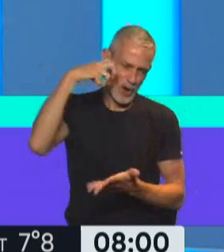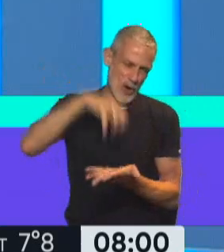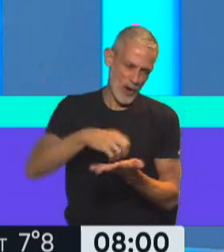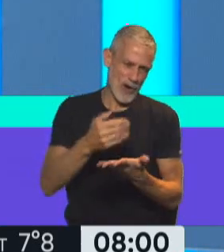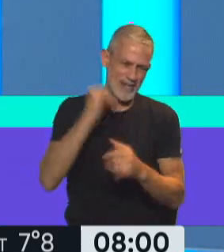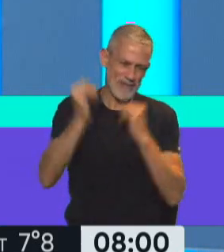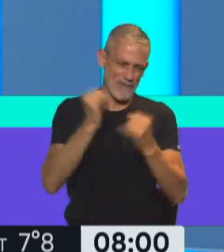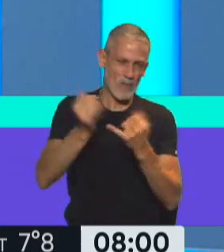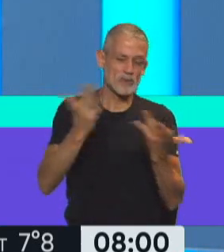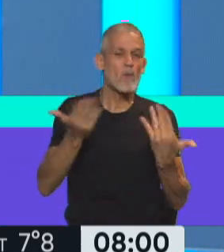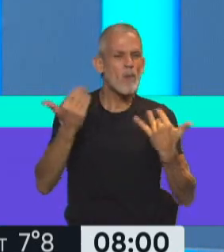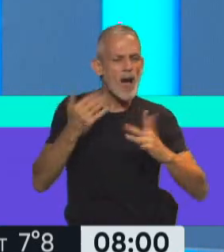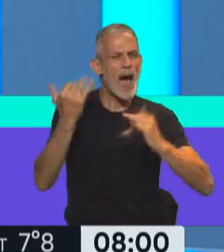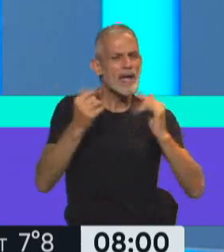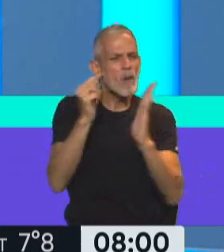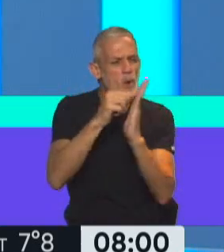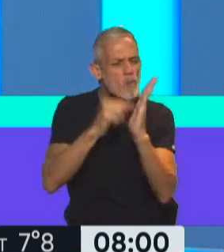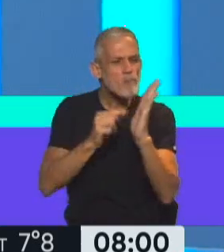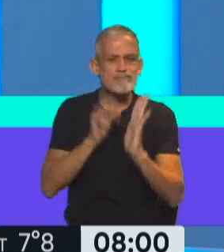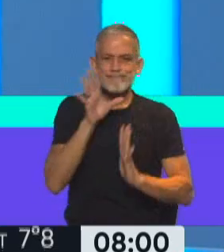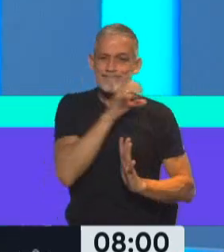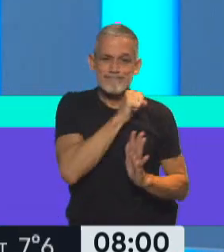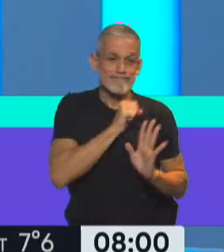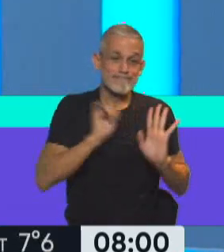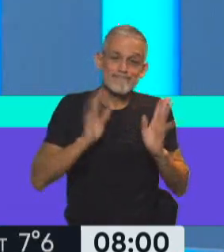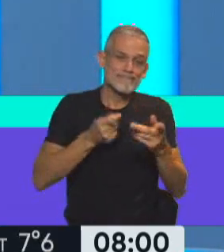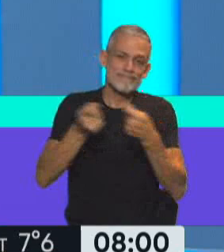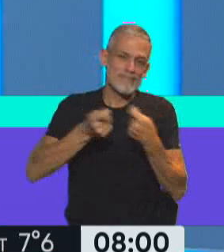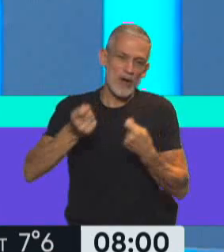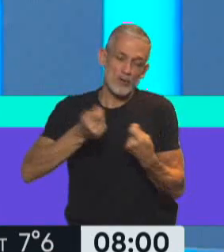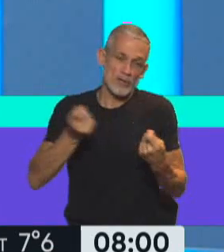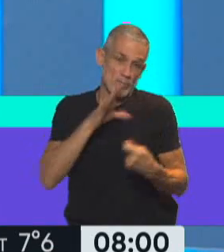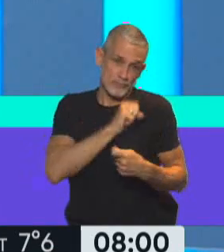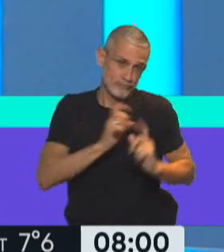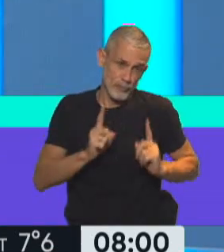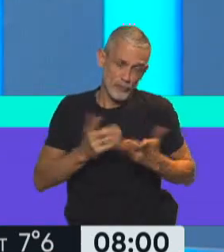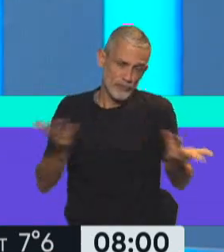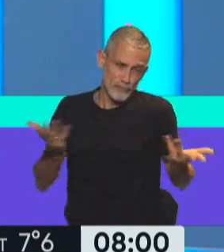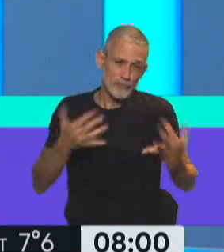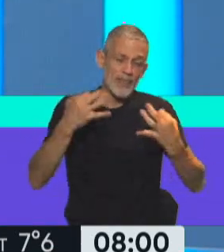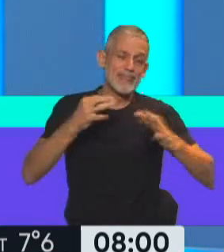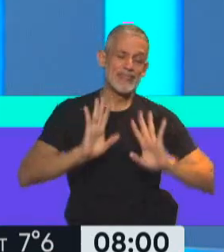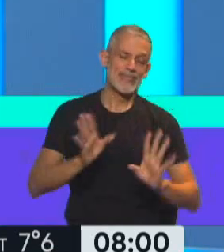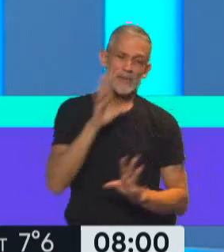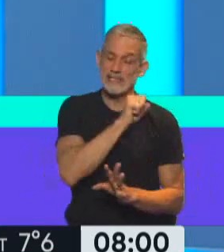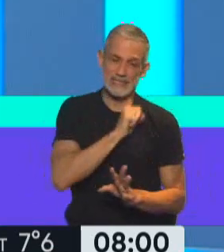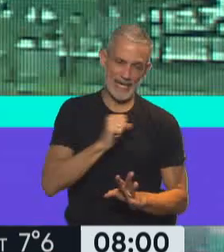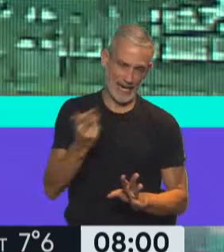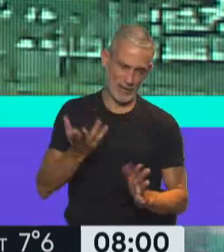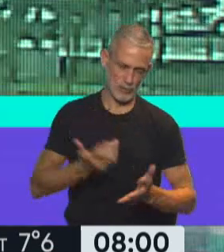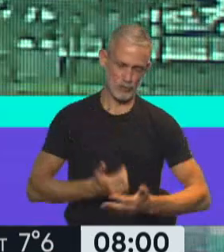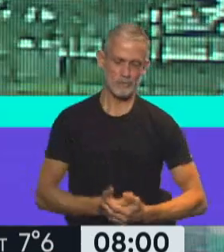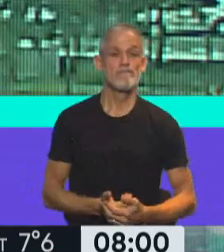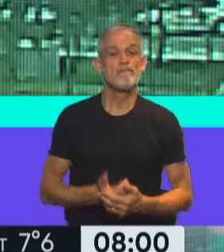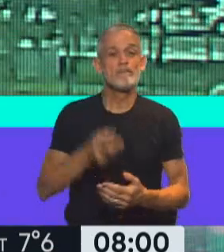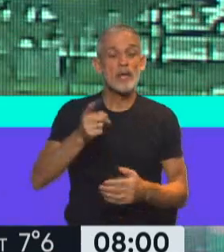lo cierto es que probablemente haya algunas cuestiones que en el marco de la negociación sigan siendo entre comillas, secretas. A ver,